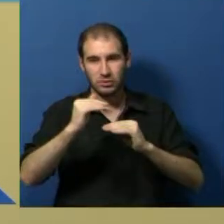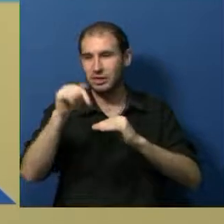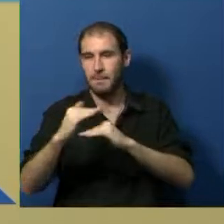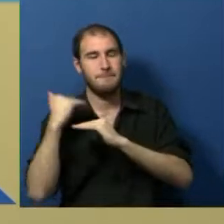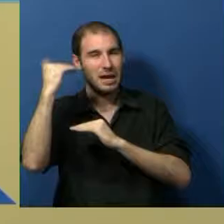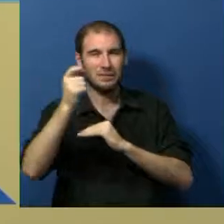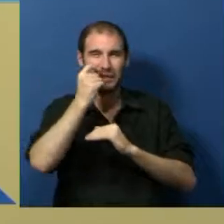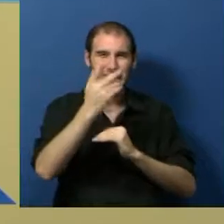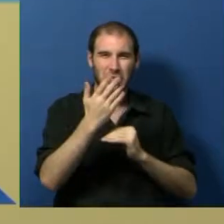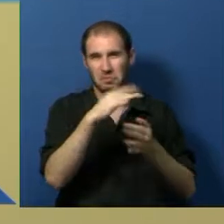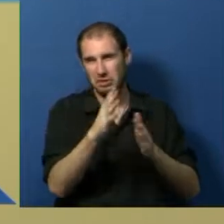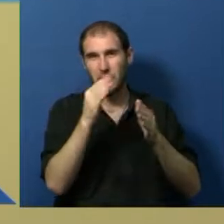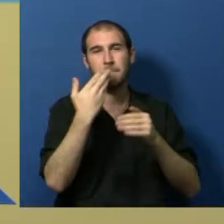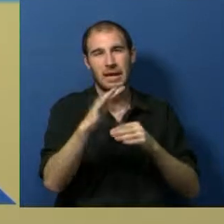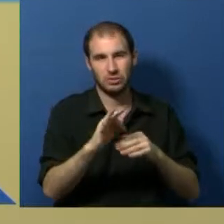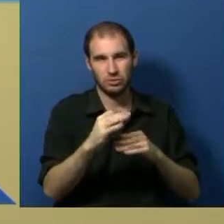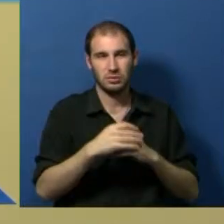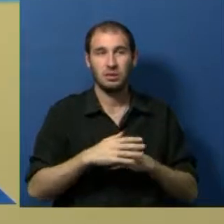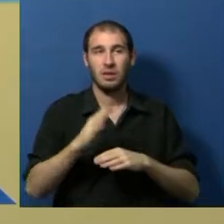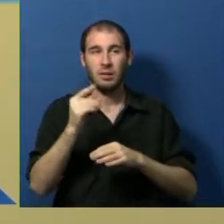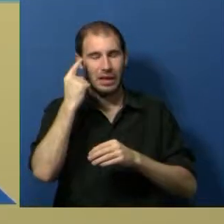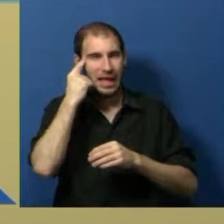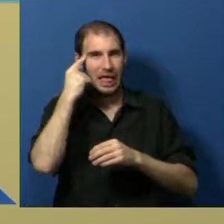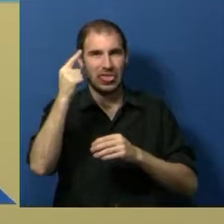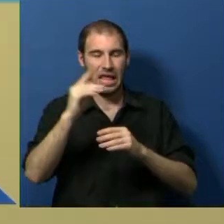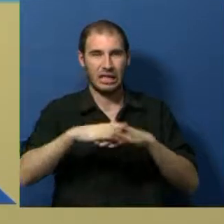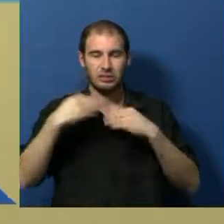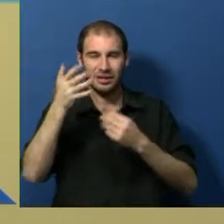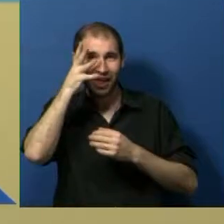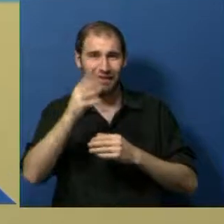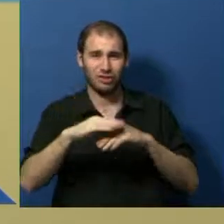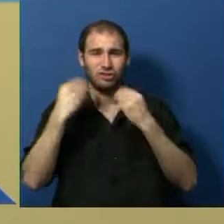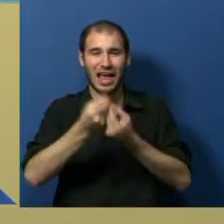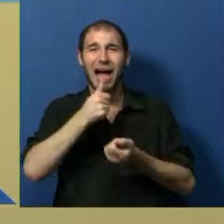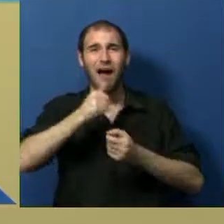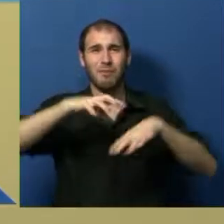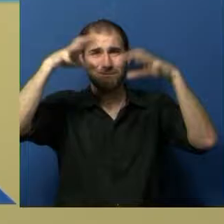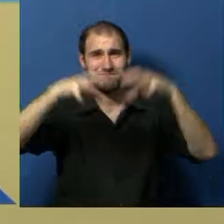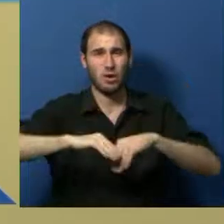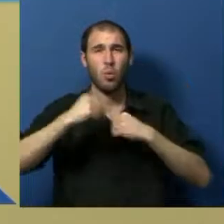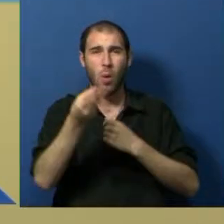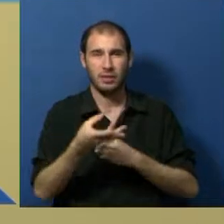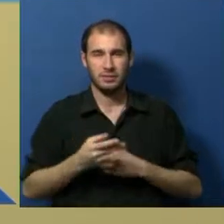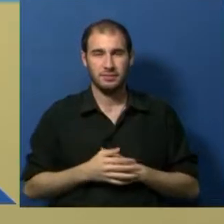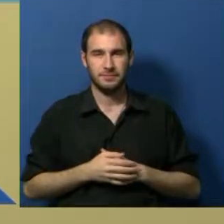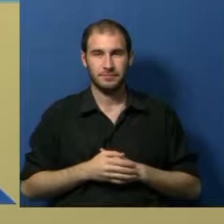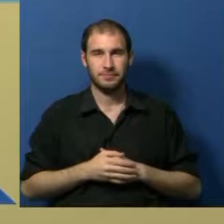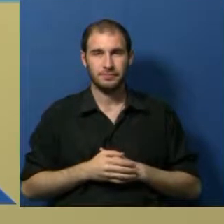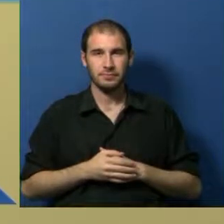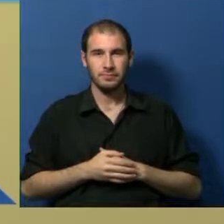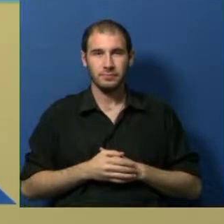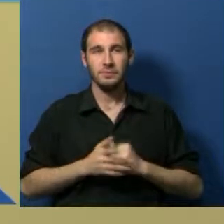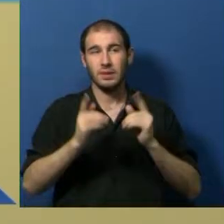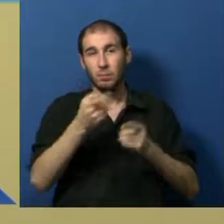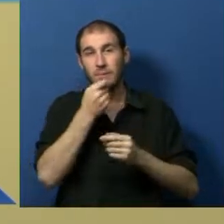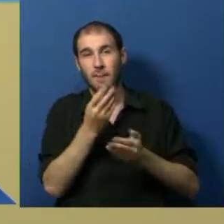suele ser 25 milímetros. Bien. Como para que dé una idea de la magnitud en cuanto al volumen de agua que ha caído y